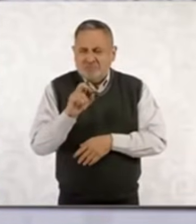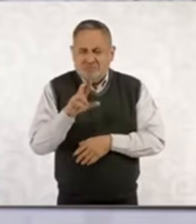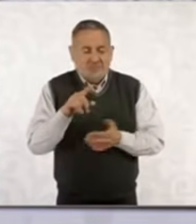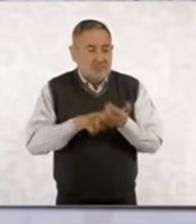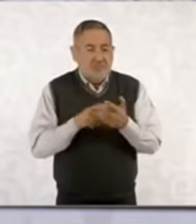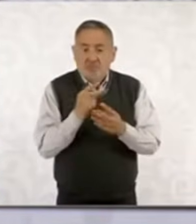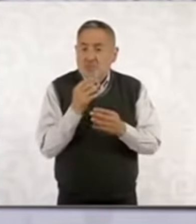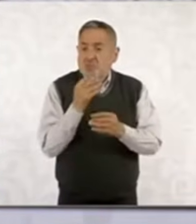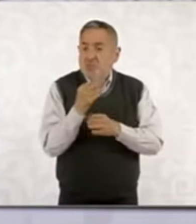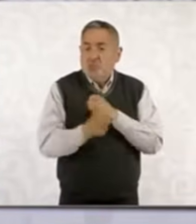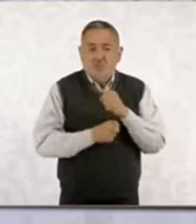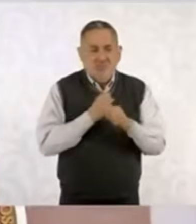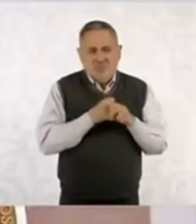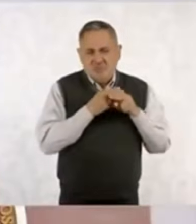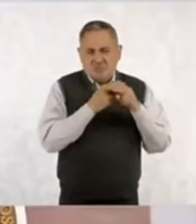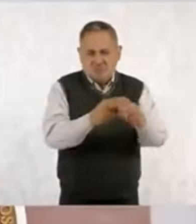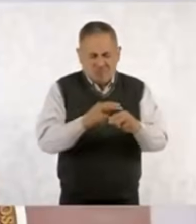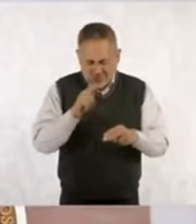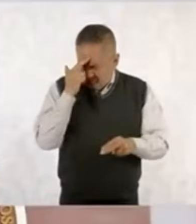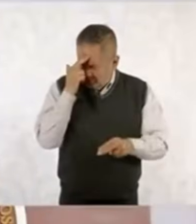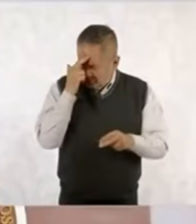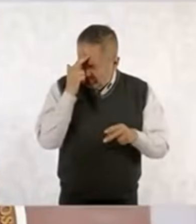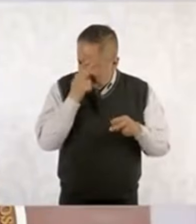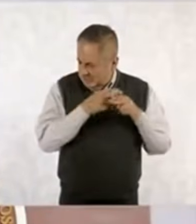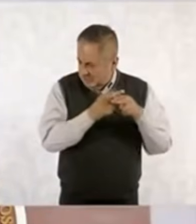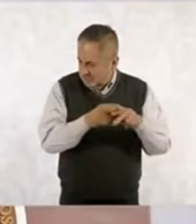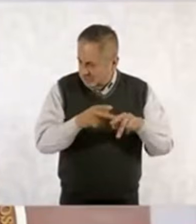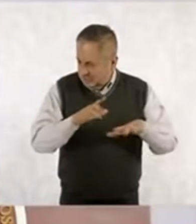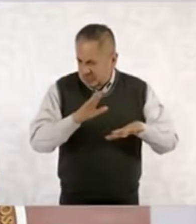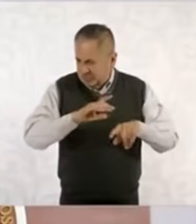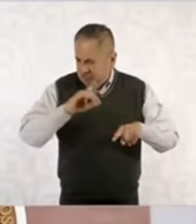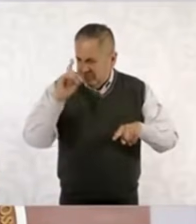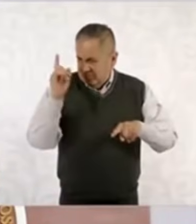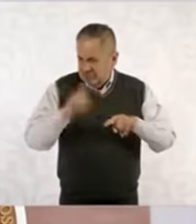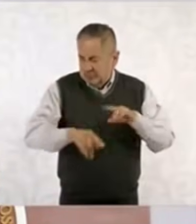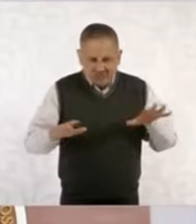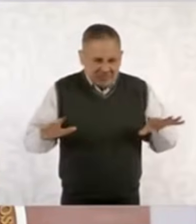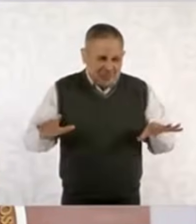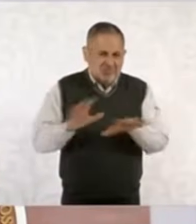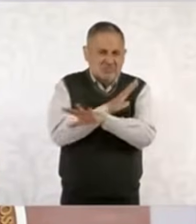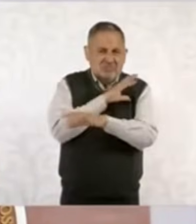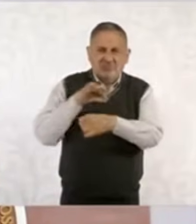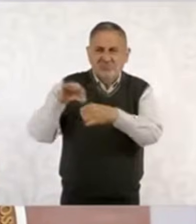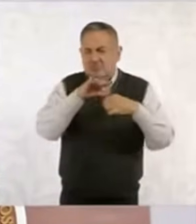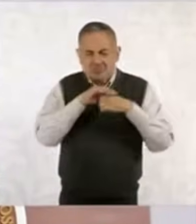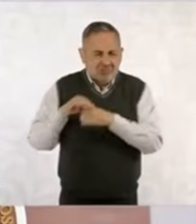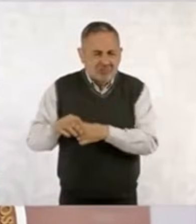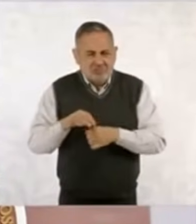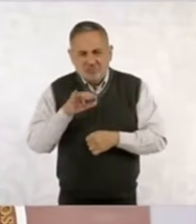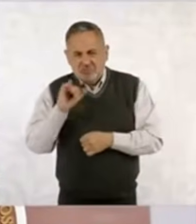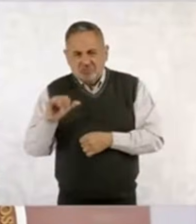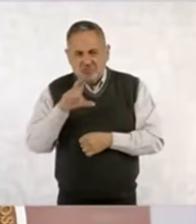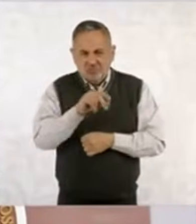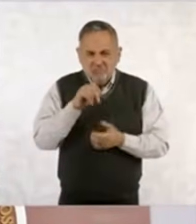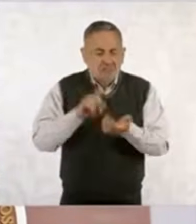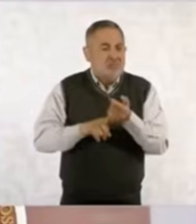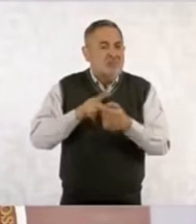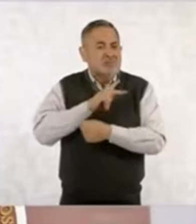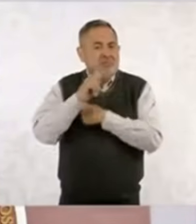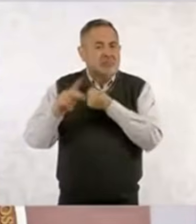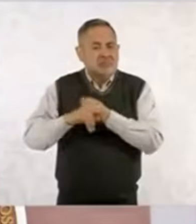muchos años. No recuerdo cuándo fue el año que se hace el referéndum del sí y el no en